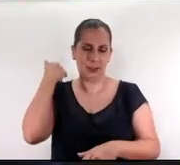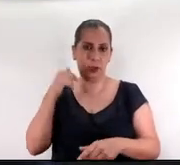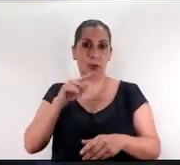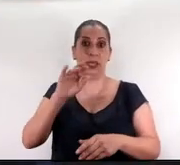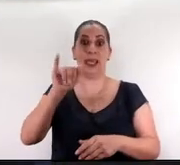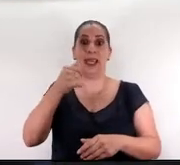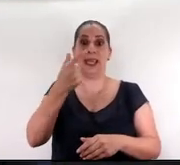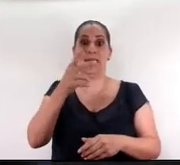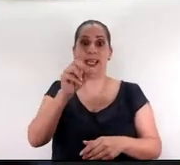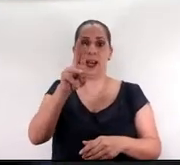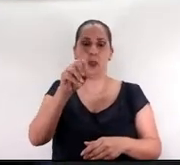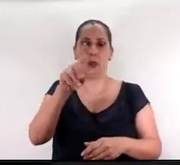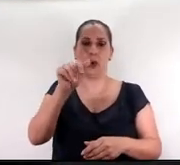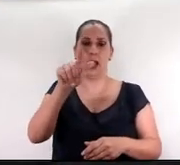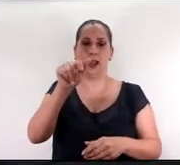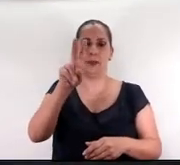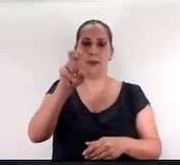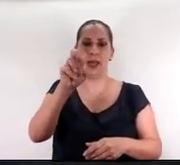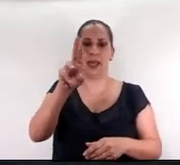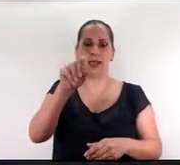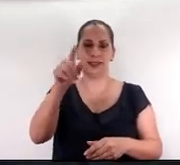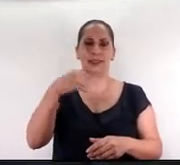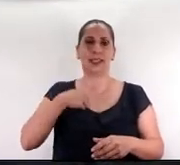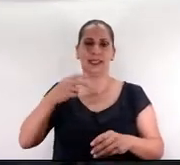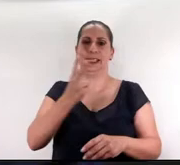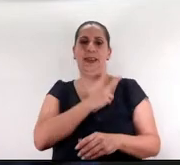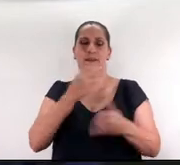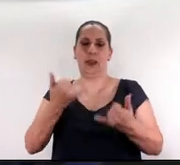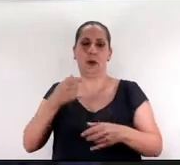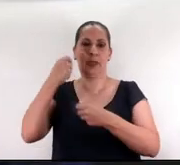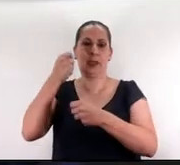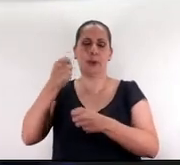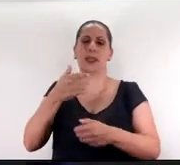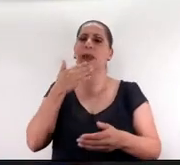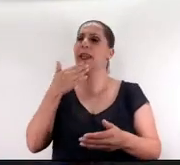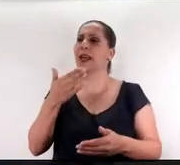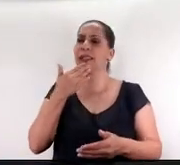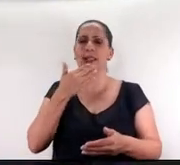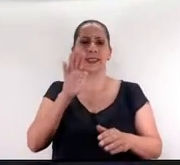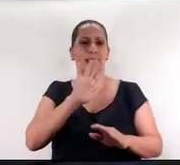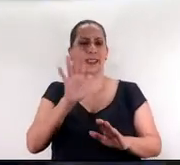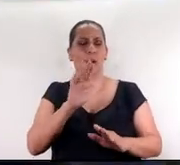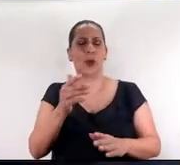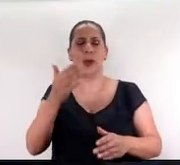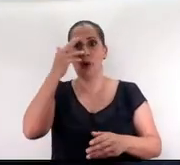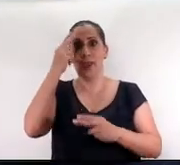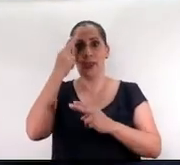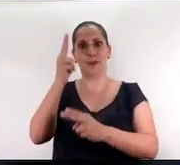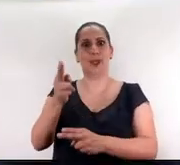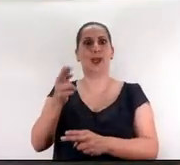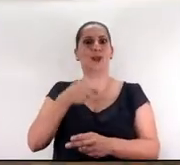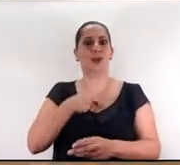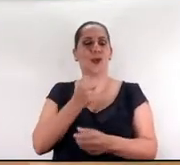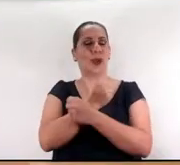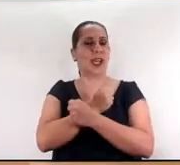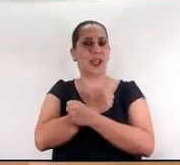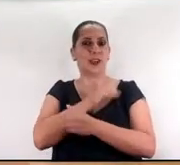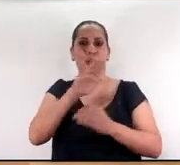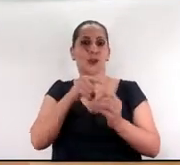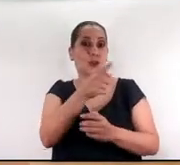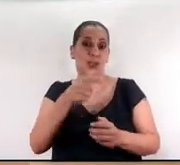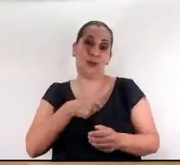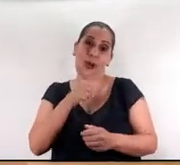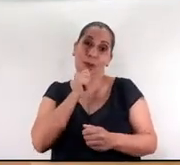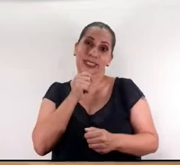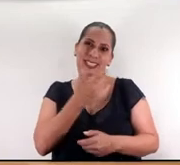que es el jefe de campaña actual. Muchas gracias por acompañarnos, don Rodolfo. Hasta luego, y la admiración y el cariño para todos ustedes por aguantarnos un